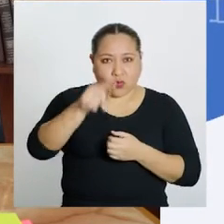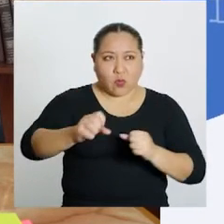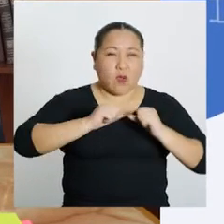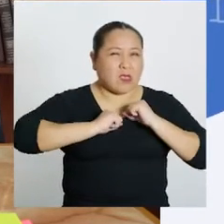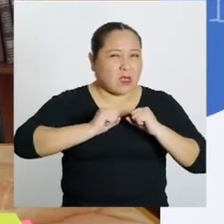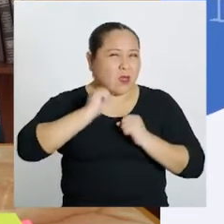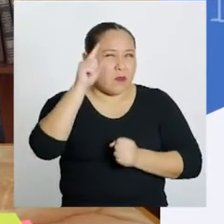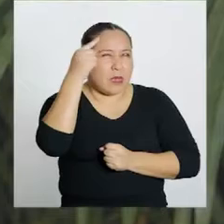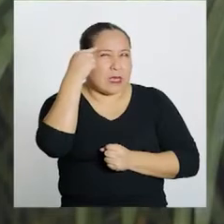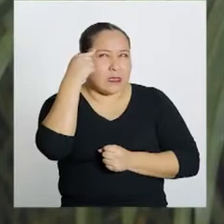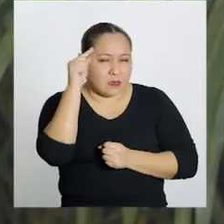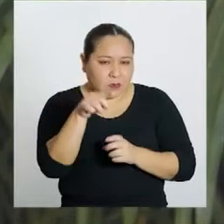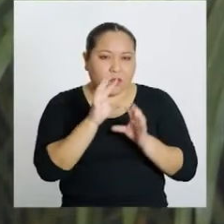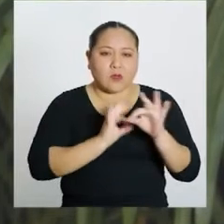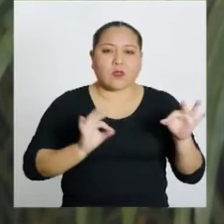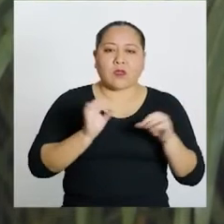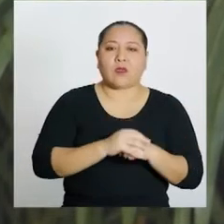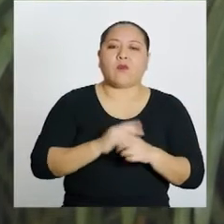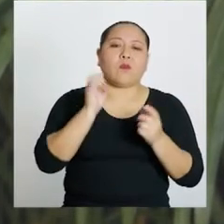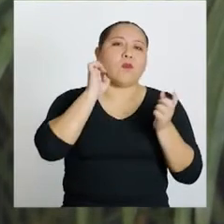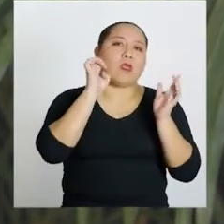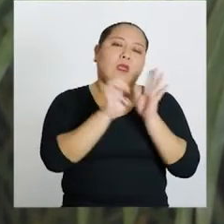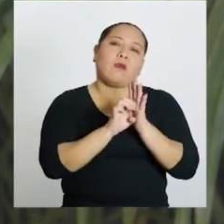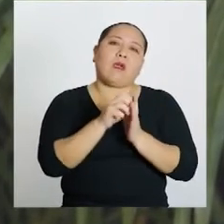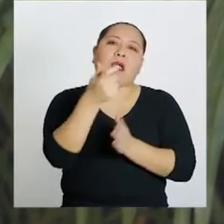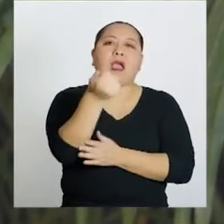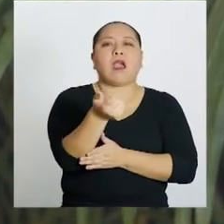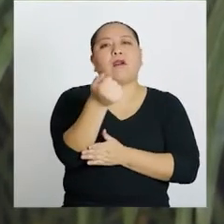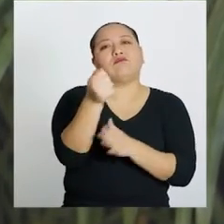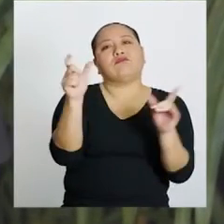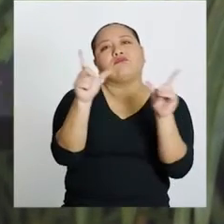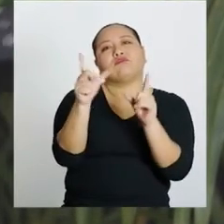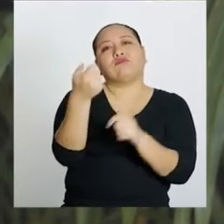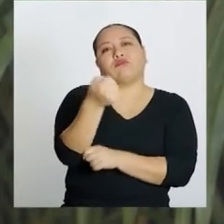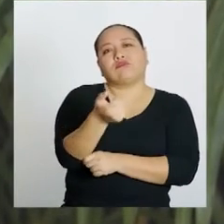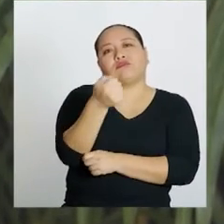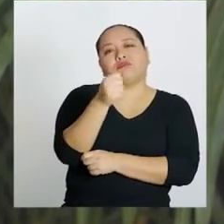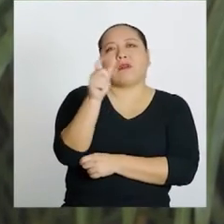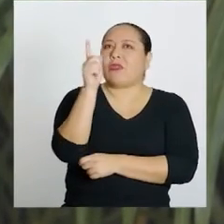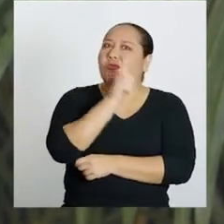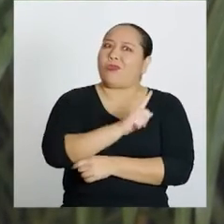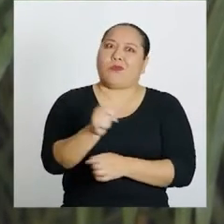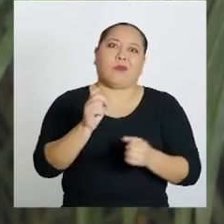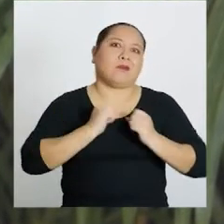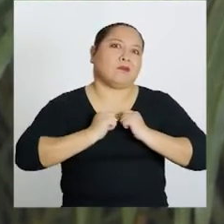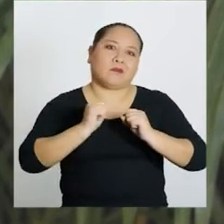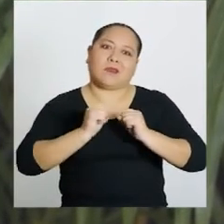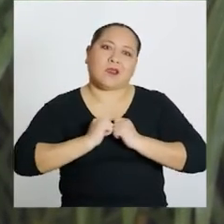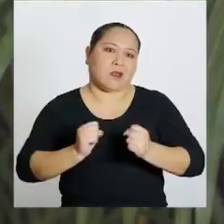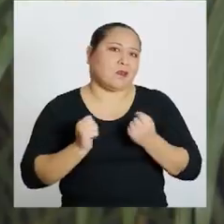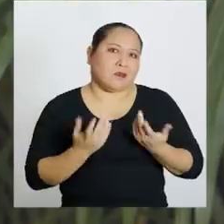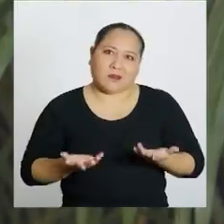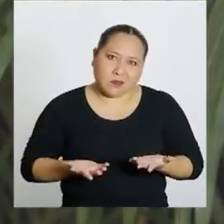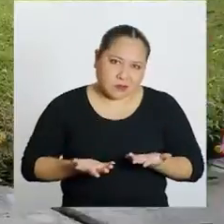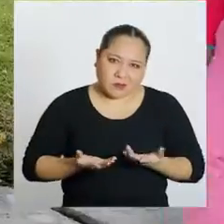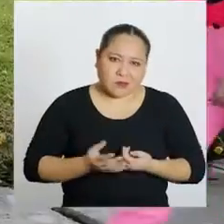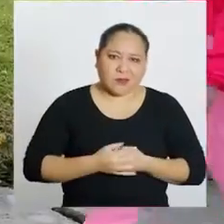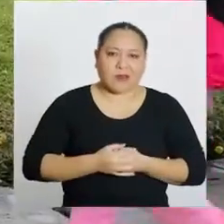parezca considerable. Cambiar el canal con el control remoto, por ejemplo, no es una actividad física